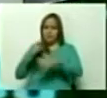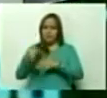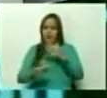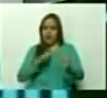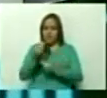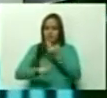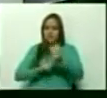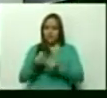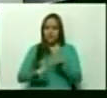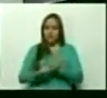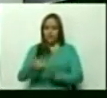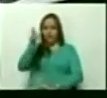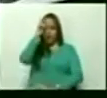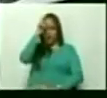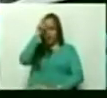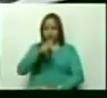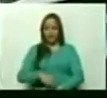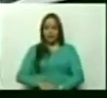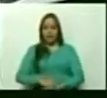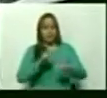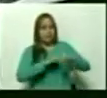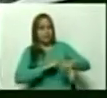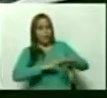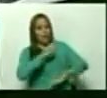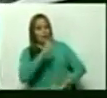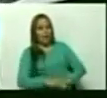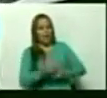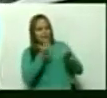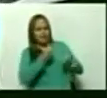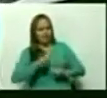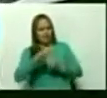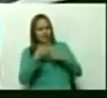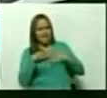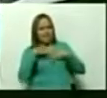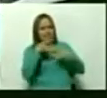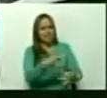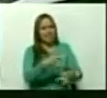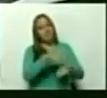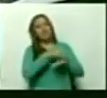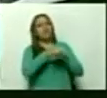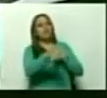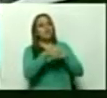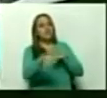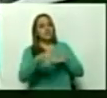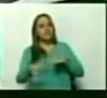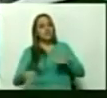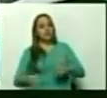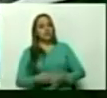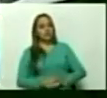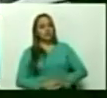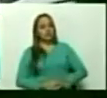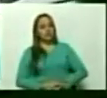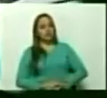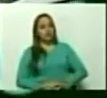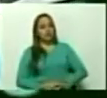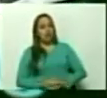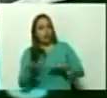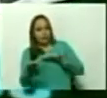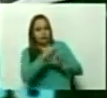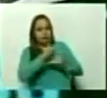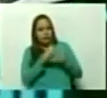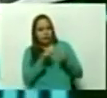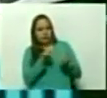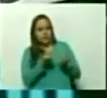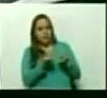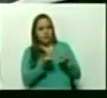ejecutando, se está ejecutando en el estado Falcón? Sí, un plan económico interesante. El municipio es un municipio con una recaudación